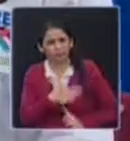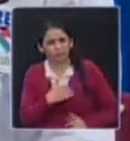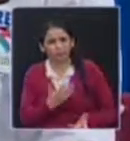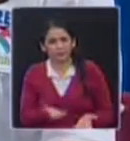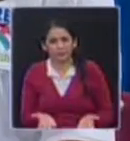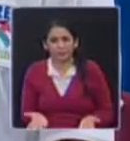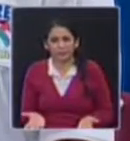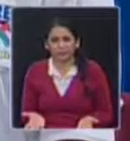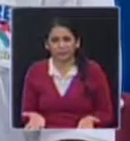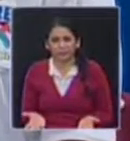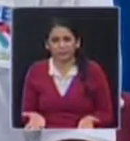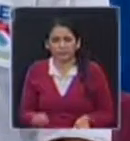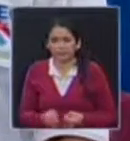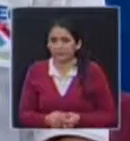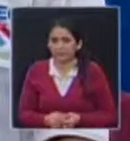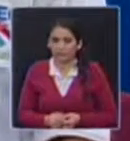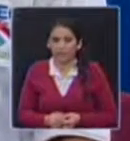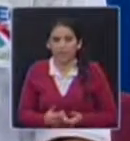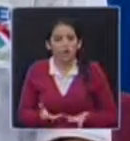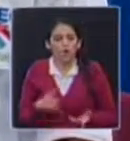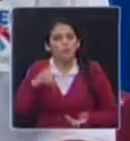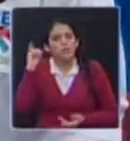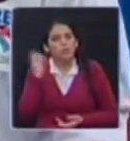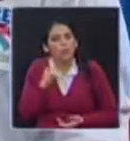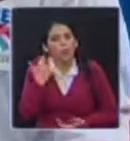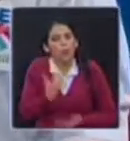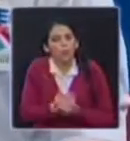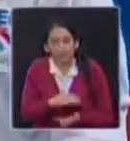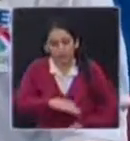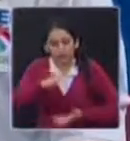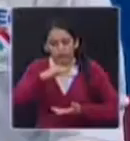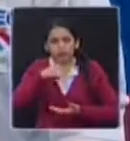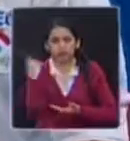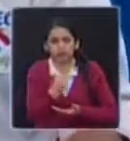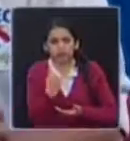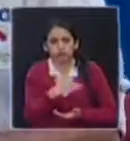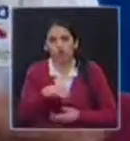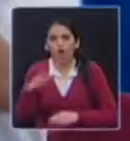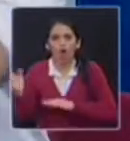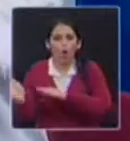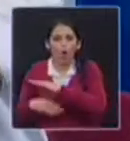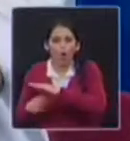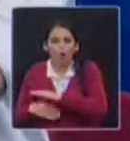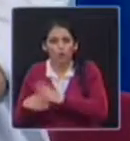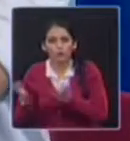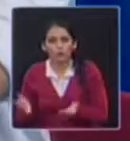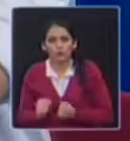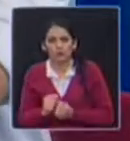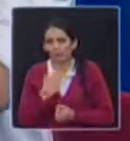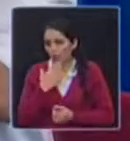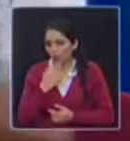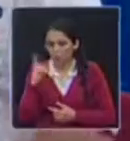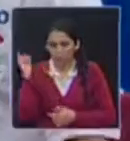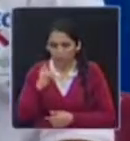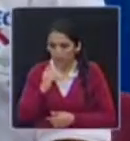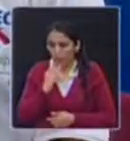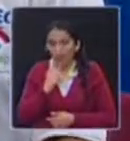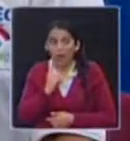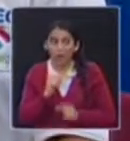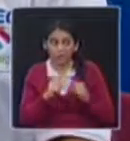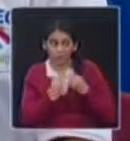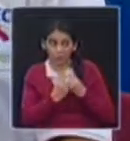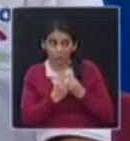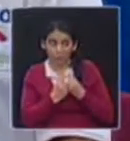que solamente para tener estos artículos de primera necesidad sea posible solamente siendo parte del gobierno. También la